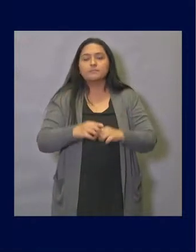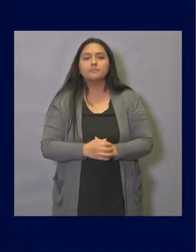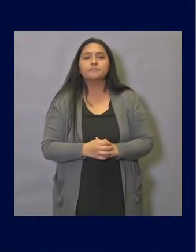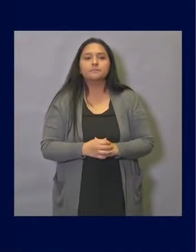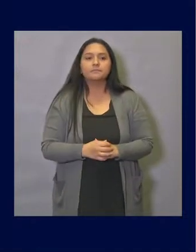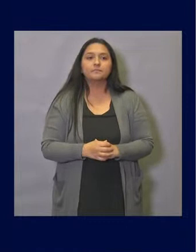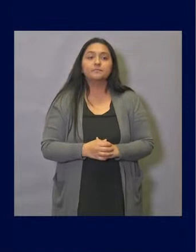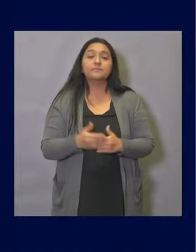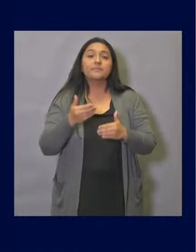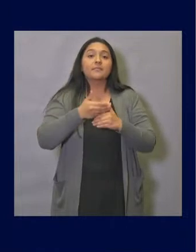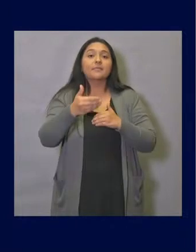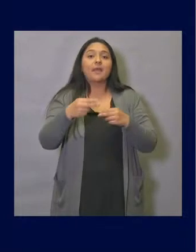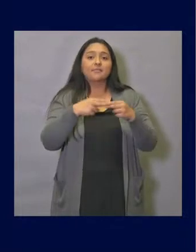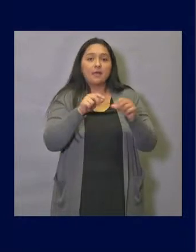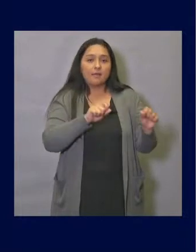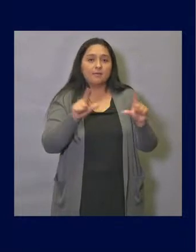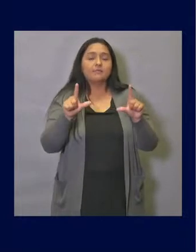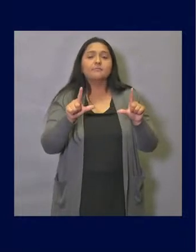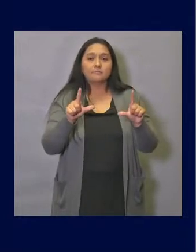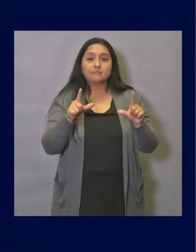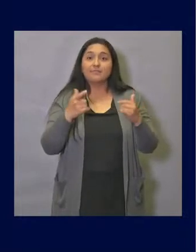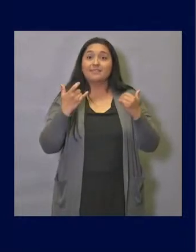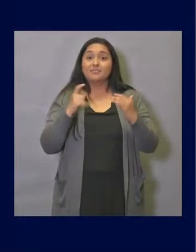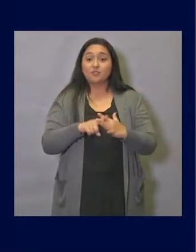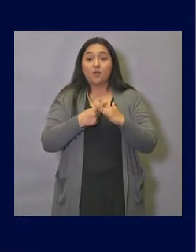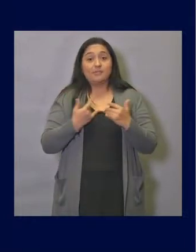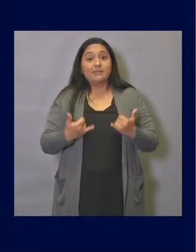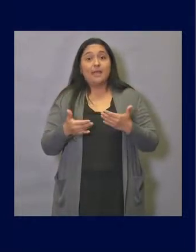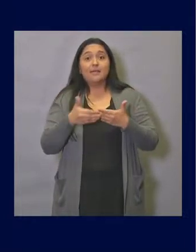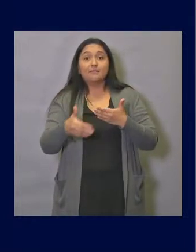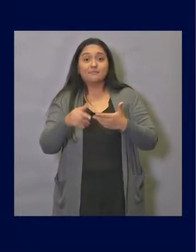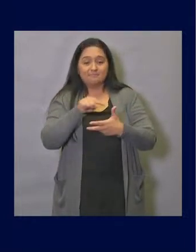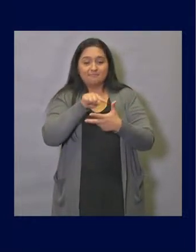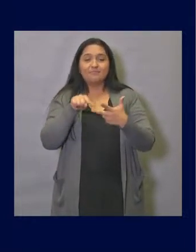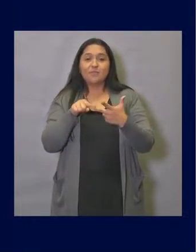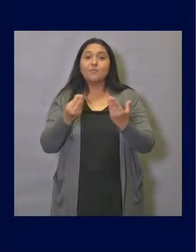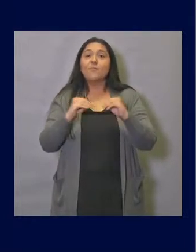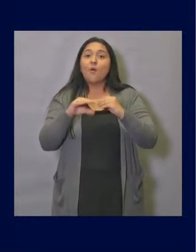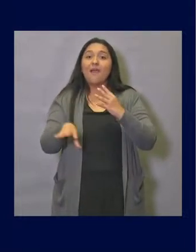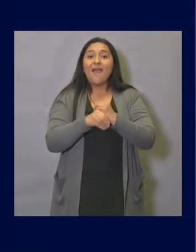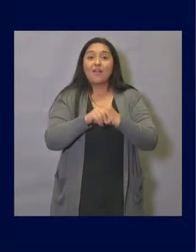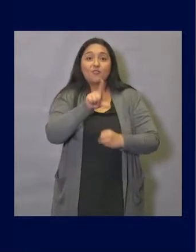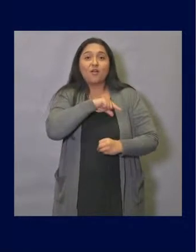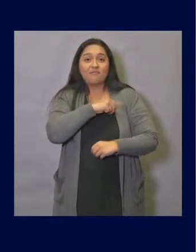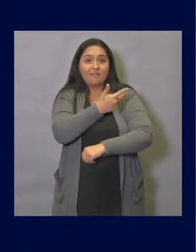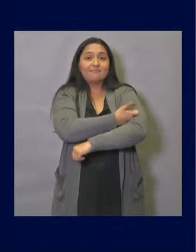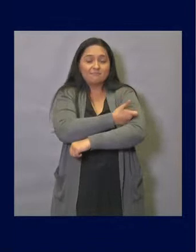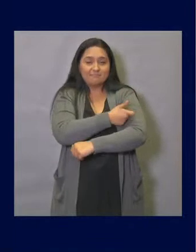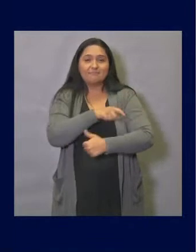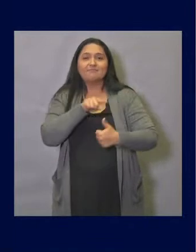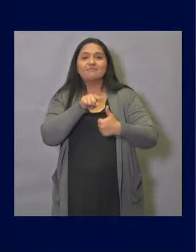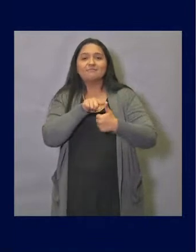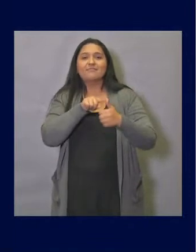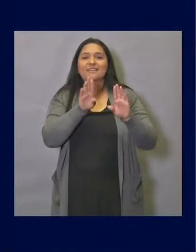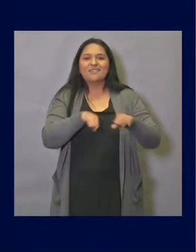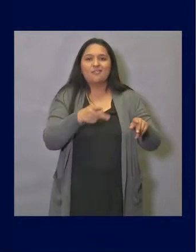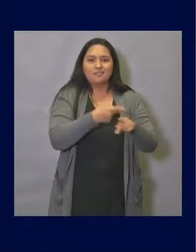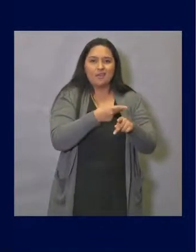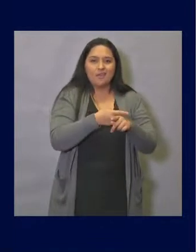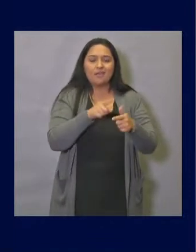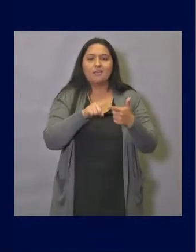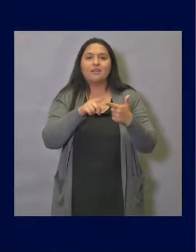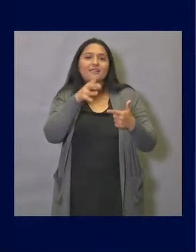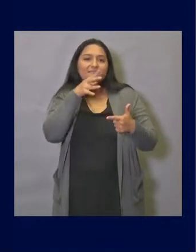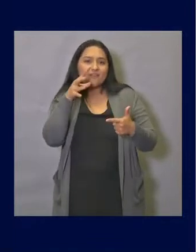A partir de hoy hay 3 sectores adicionales: educación y cuidado infantil, servicios de emergencia y correcciones, y los trabajadores